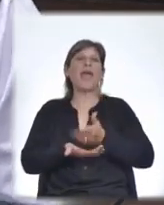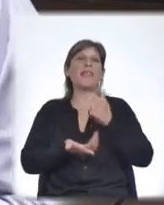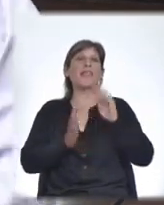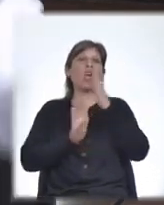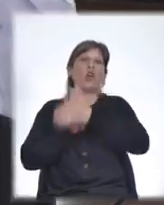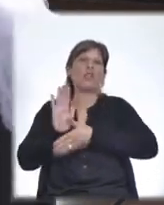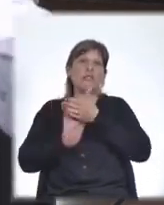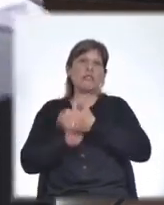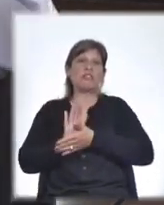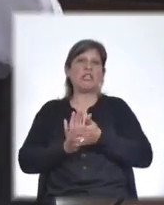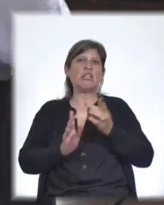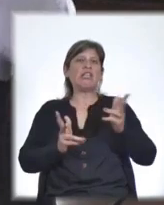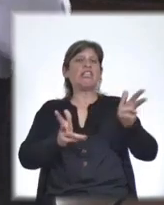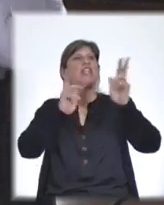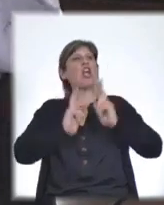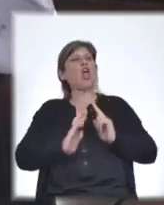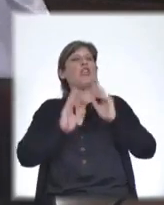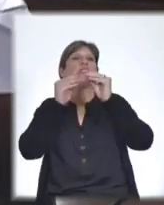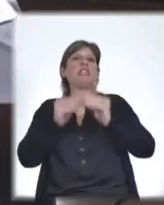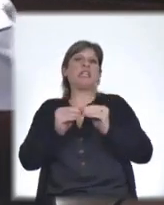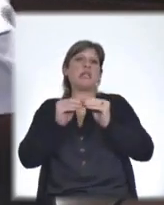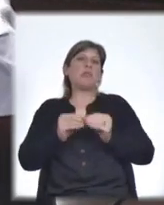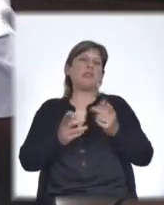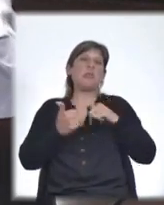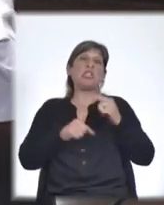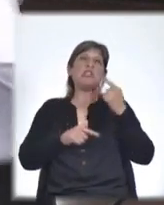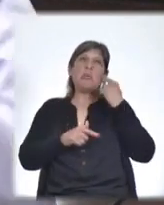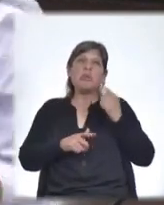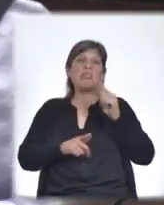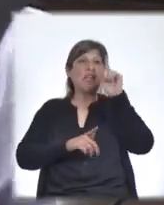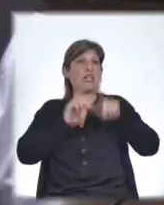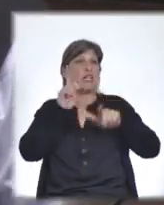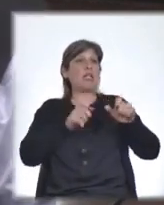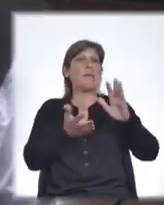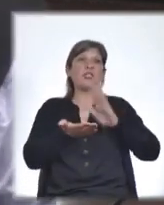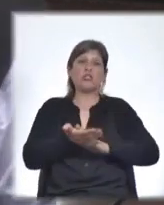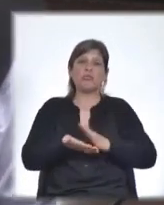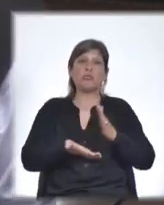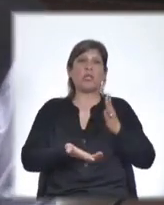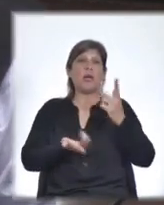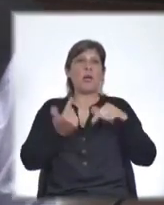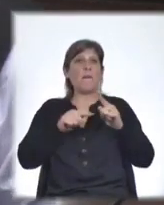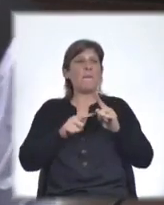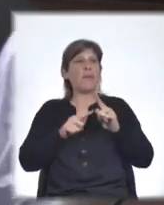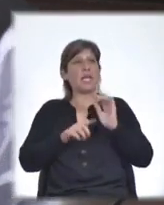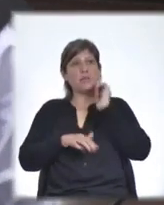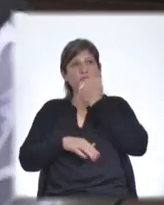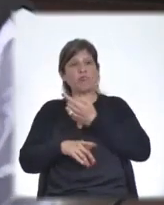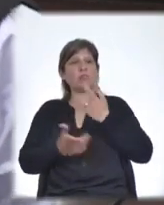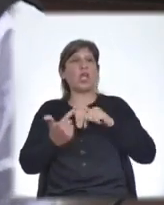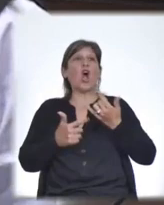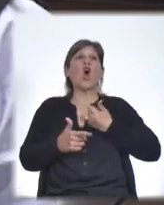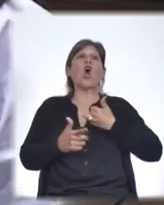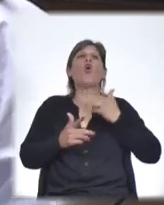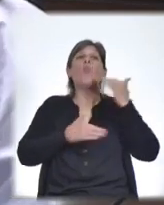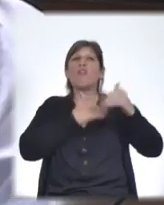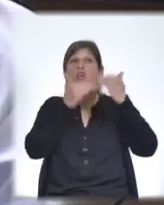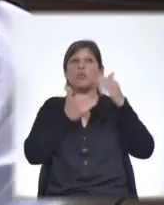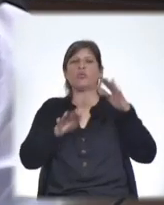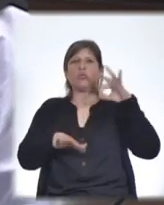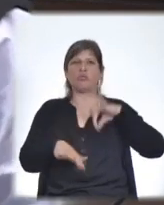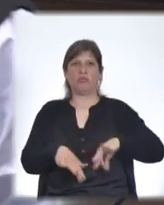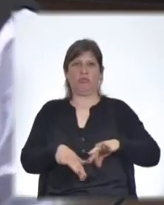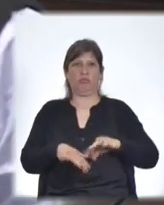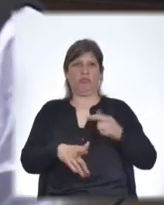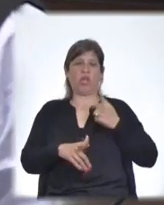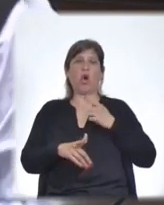ser los salarios. Se nos dice que el presupuesto está pensado en la gente, pero ocultaron cómo van a evolucionar los salarios en la